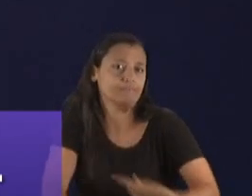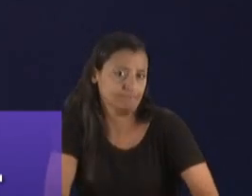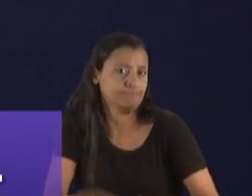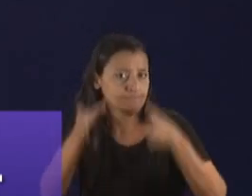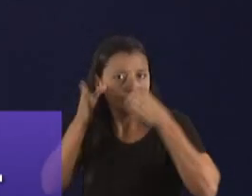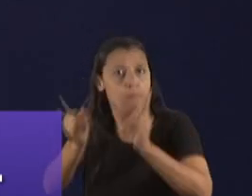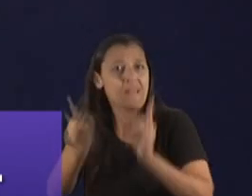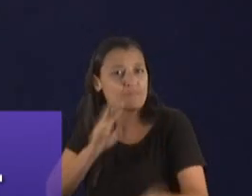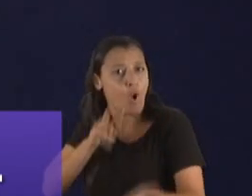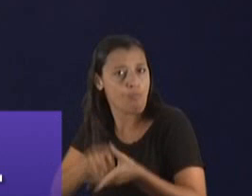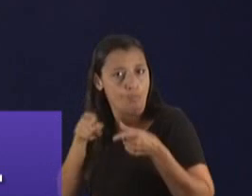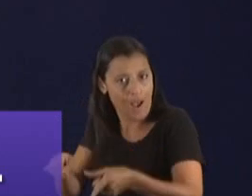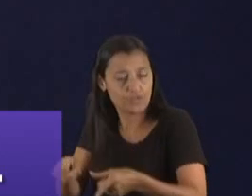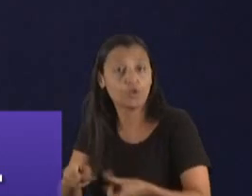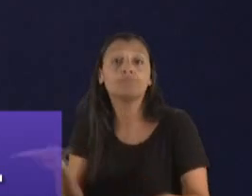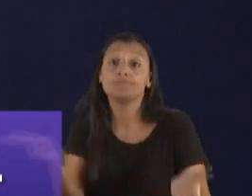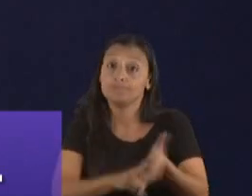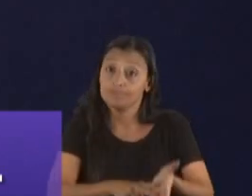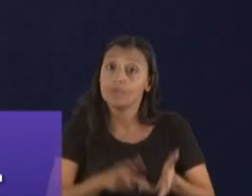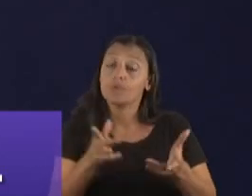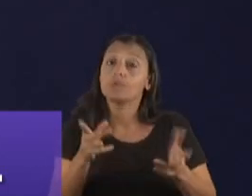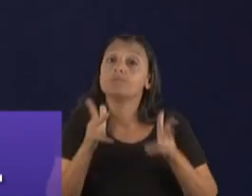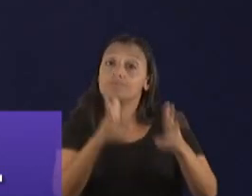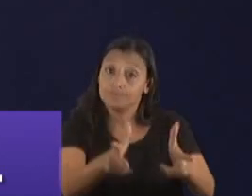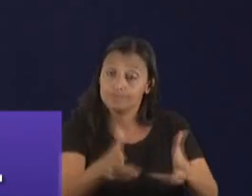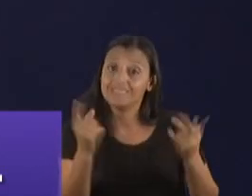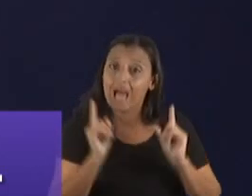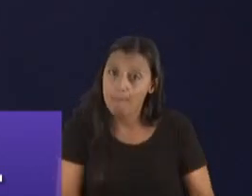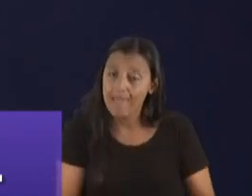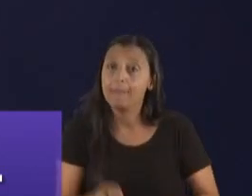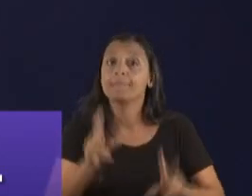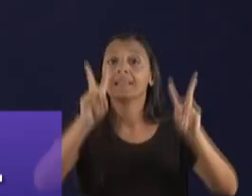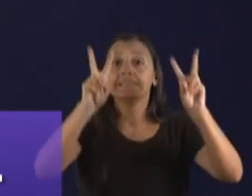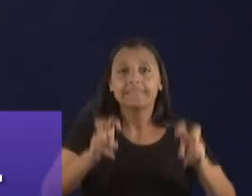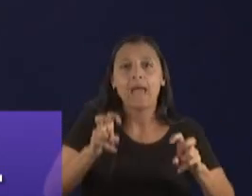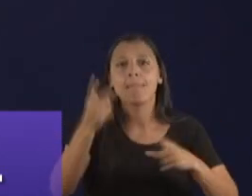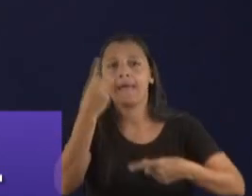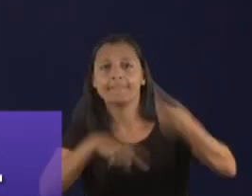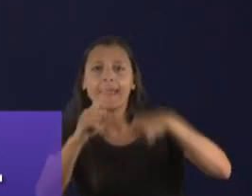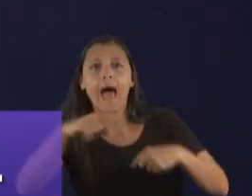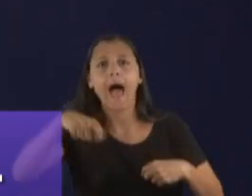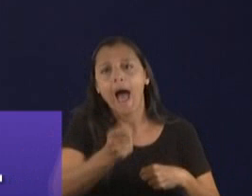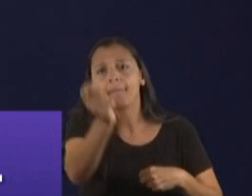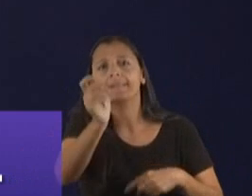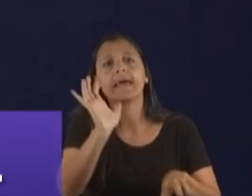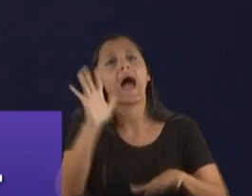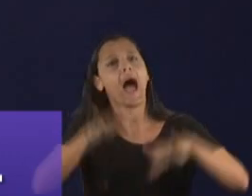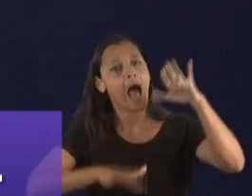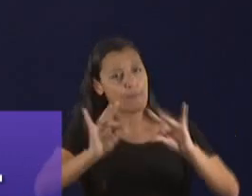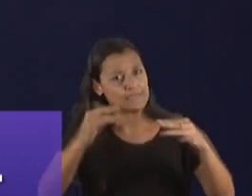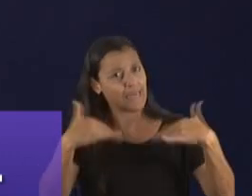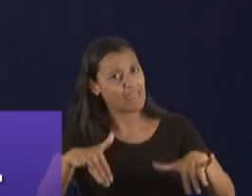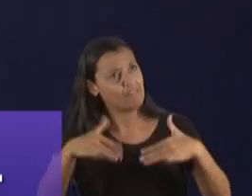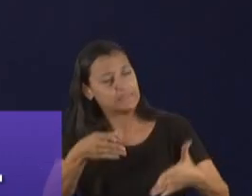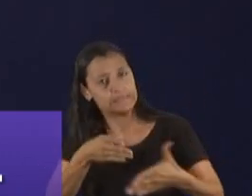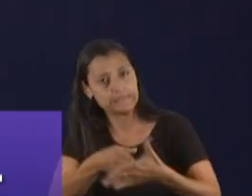Y te repito, como dije en mi introducción, los trámites burocráticos no siempre son tan sencillos ni